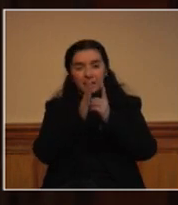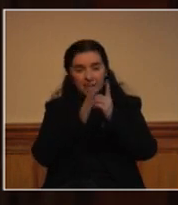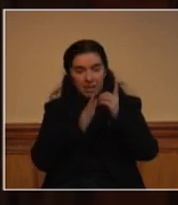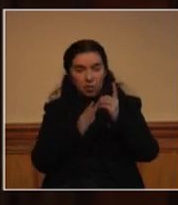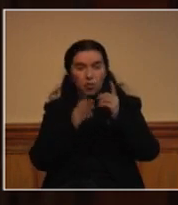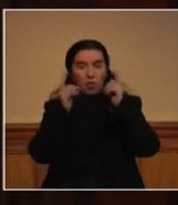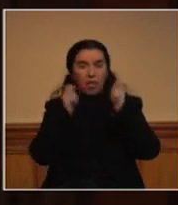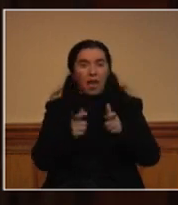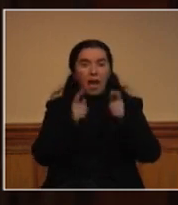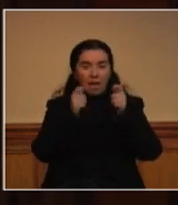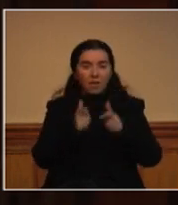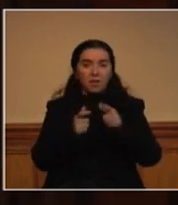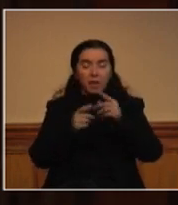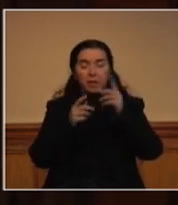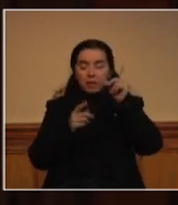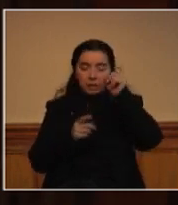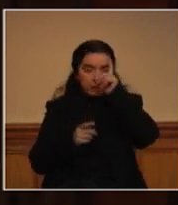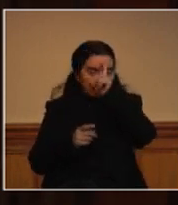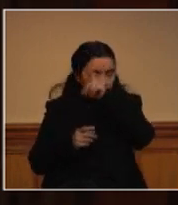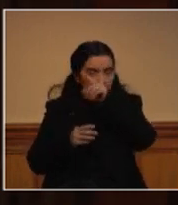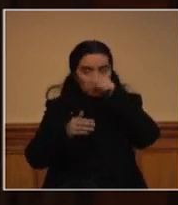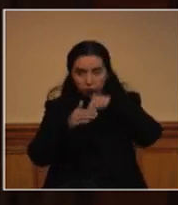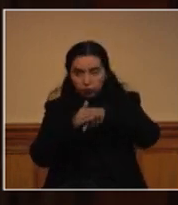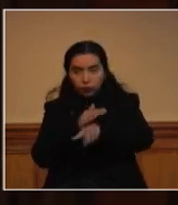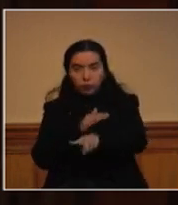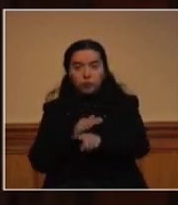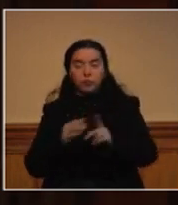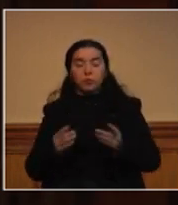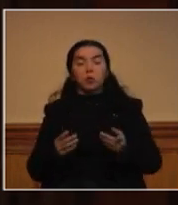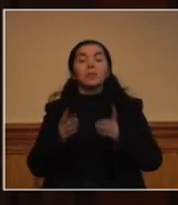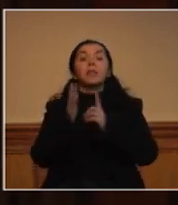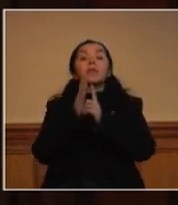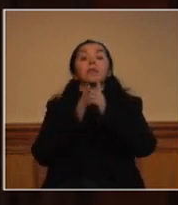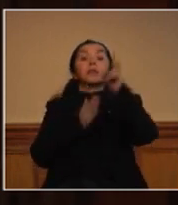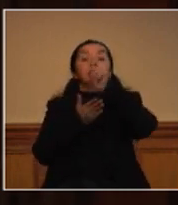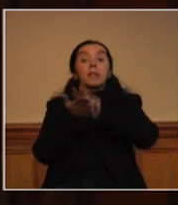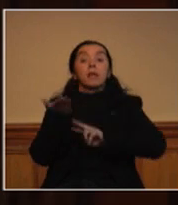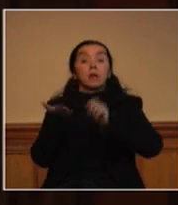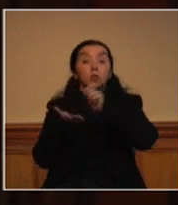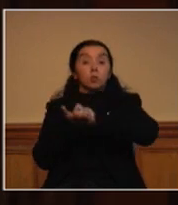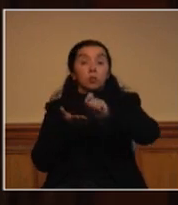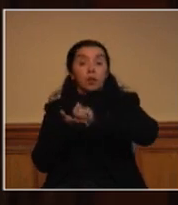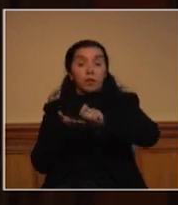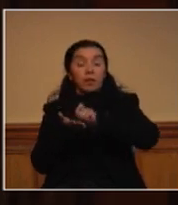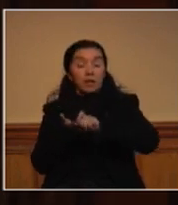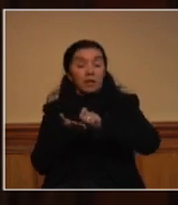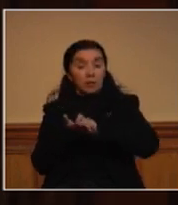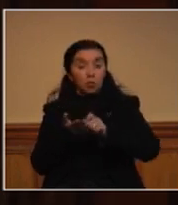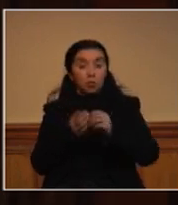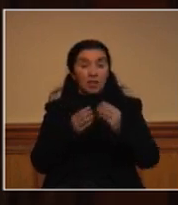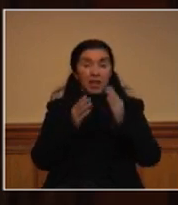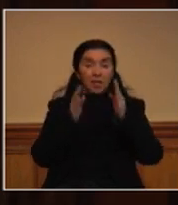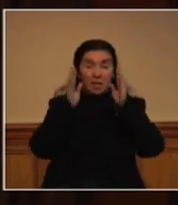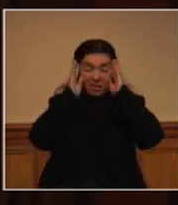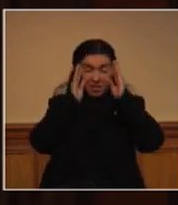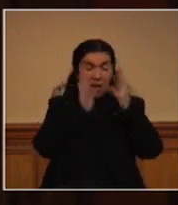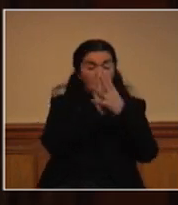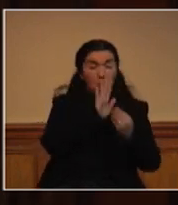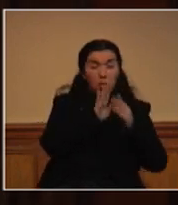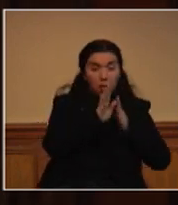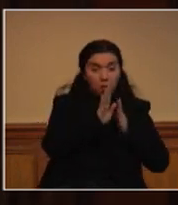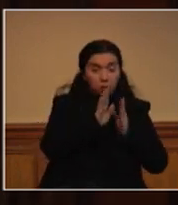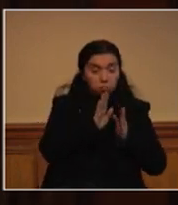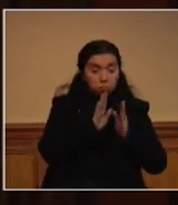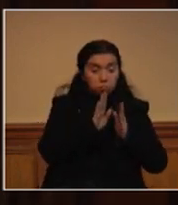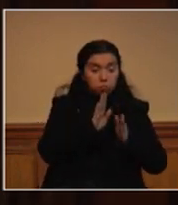otras habilidades más complejas. Con lo cual, el desarrollo de la lectoescritura, frente a un modelo lineal en el